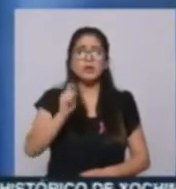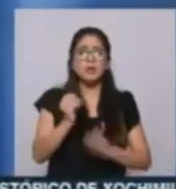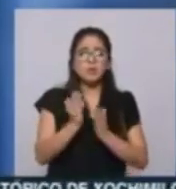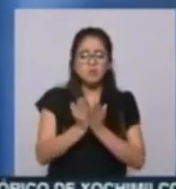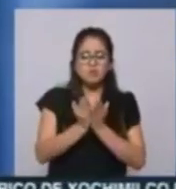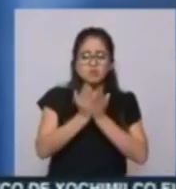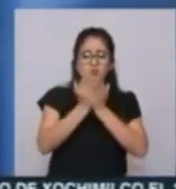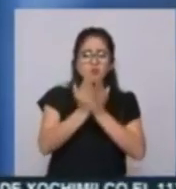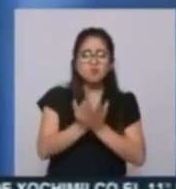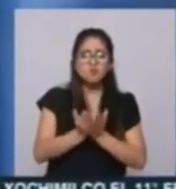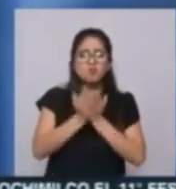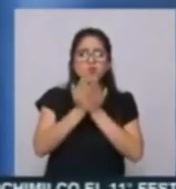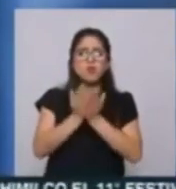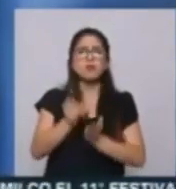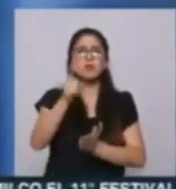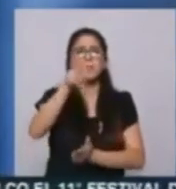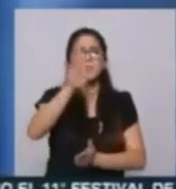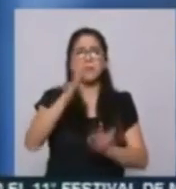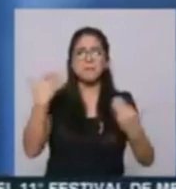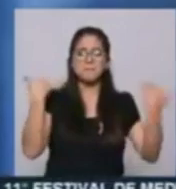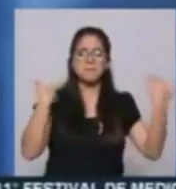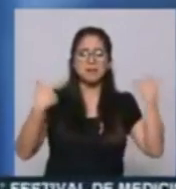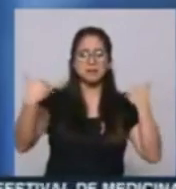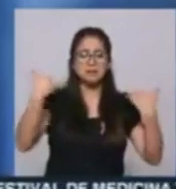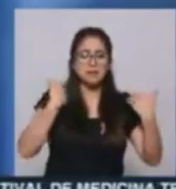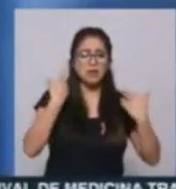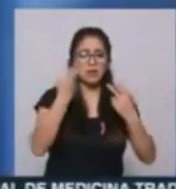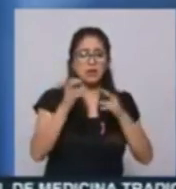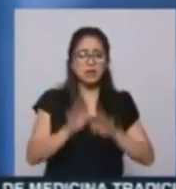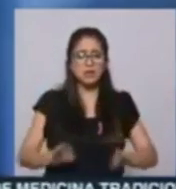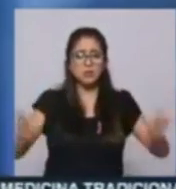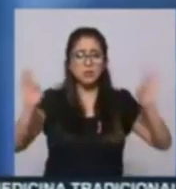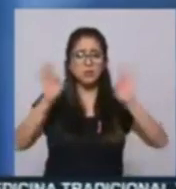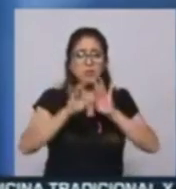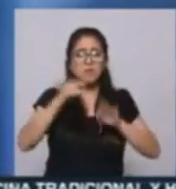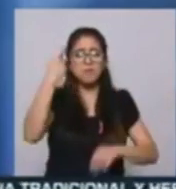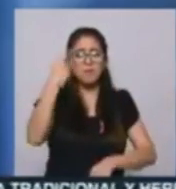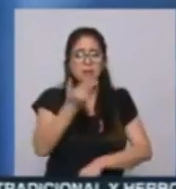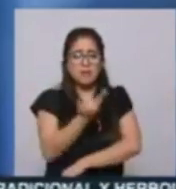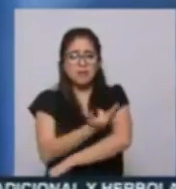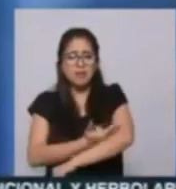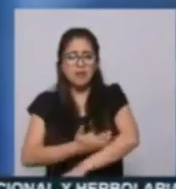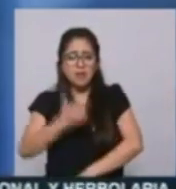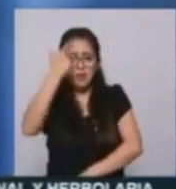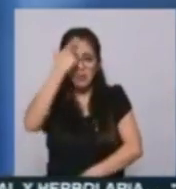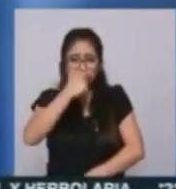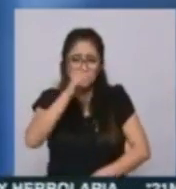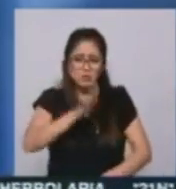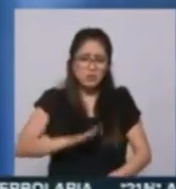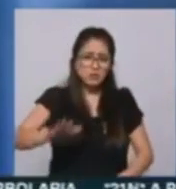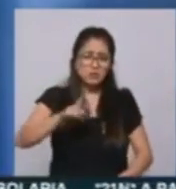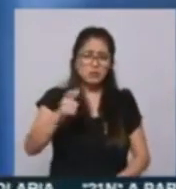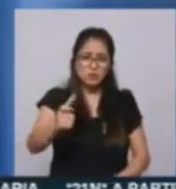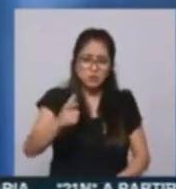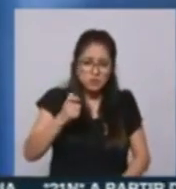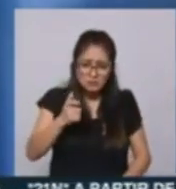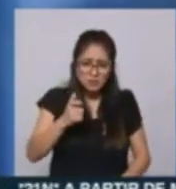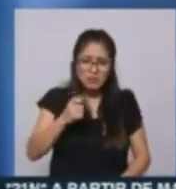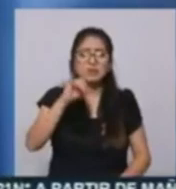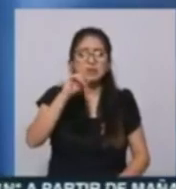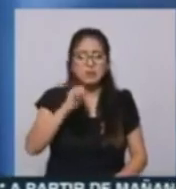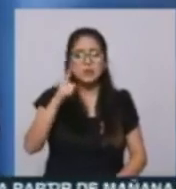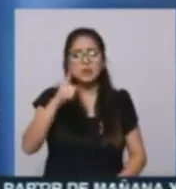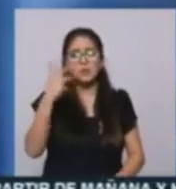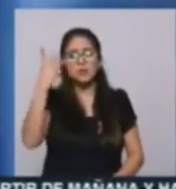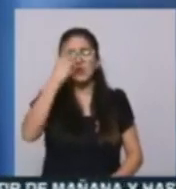además es un paseo. Un plus que tiene. Y de noche, de tarde-noche. Exactamente, No, bueno. tarde-noche. Con el